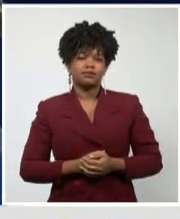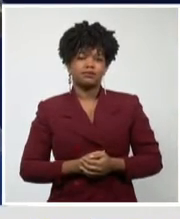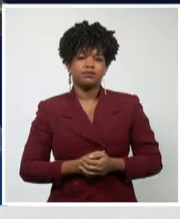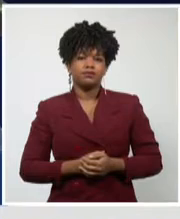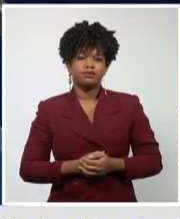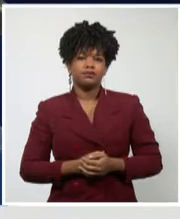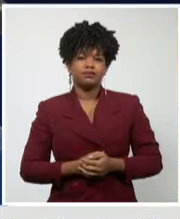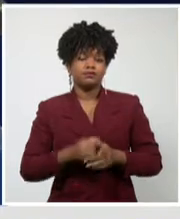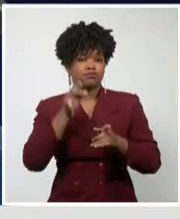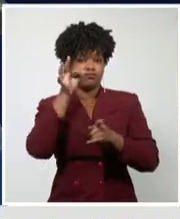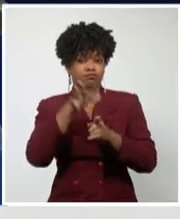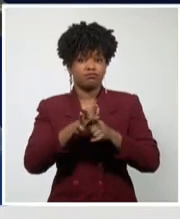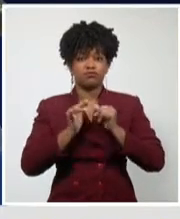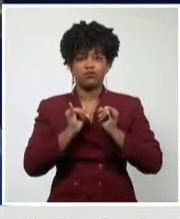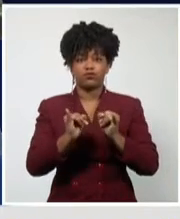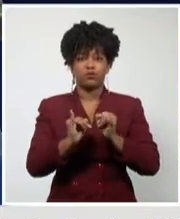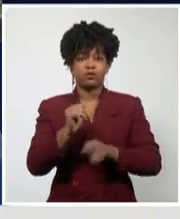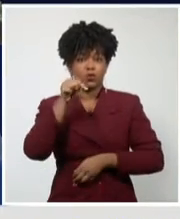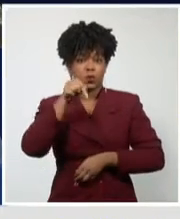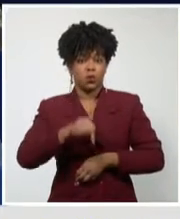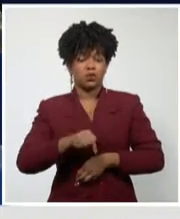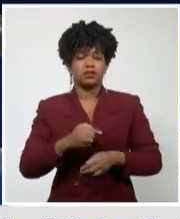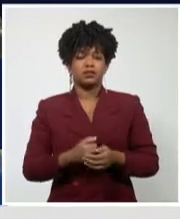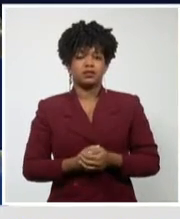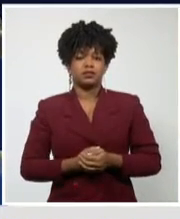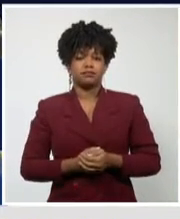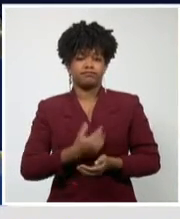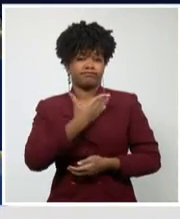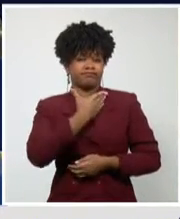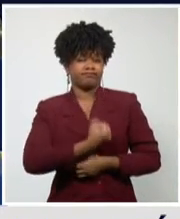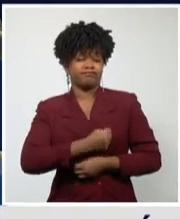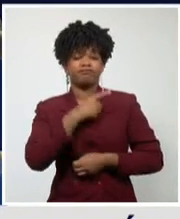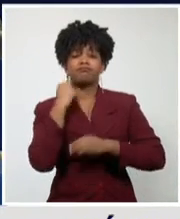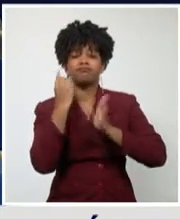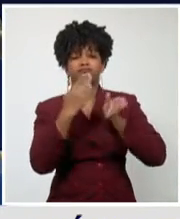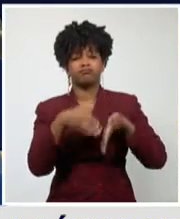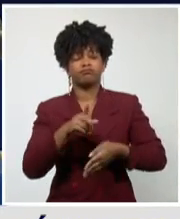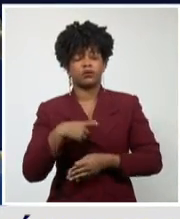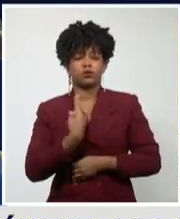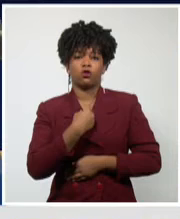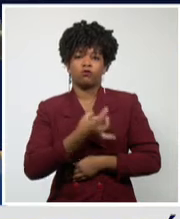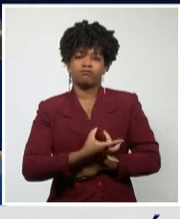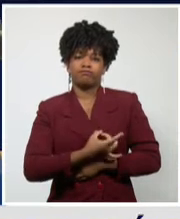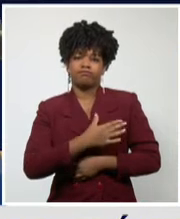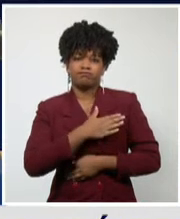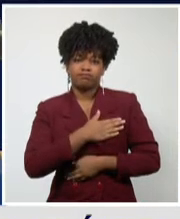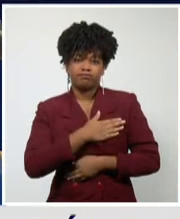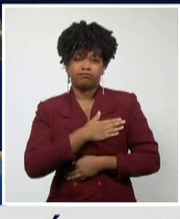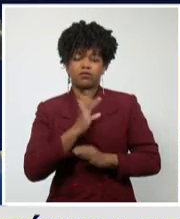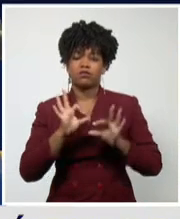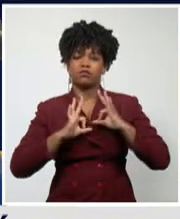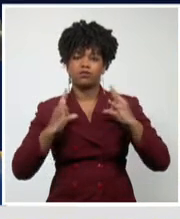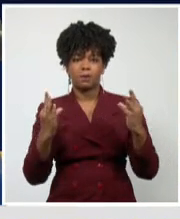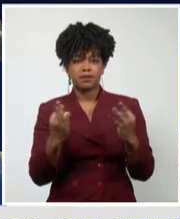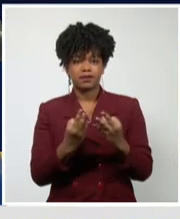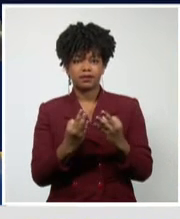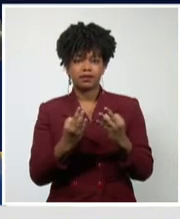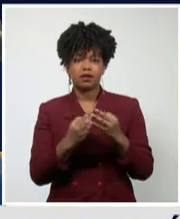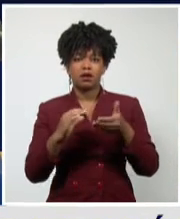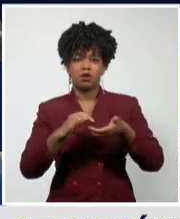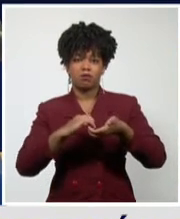la información del día de hoy, lamentando el fallecimiento y dando las condolencias a su familia, sus